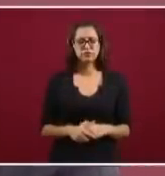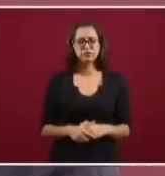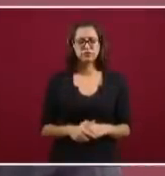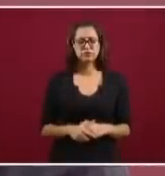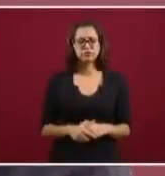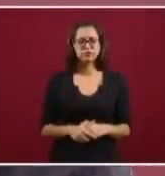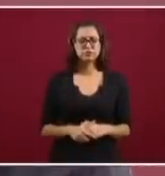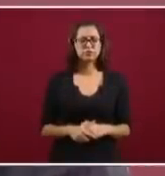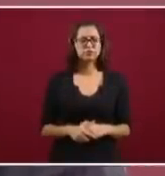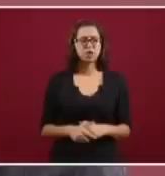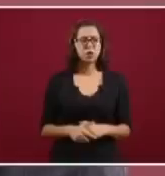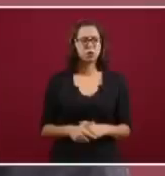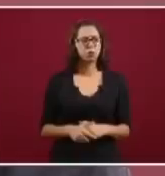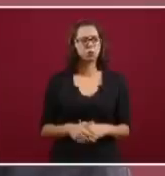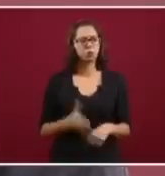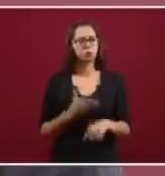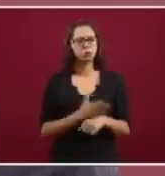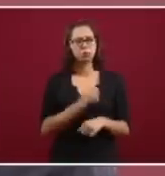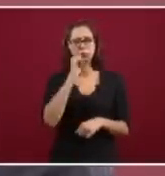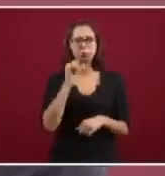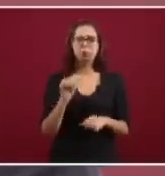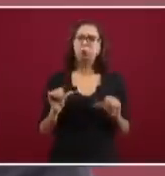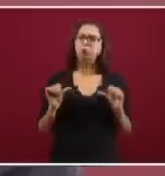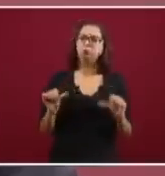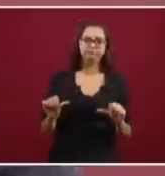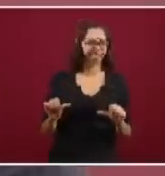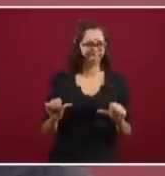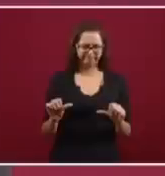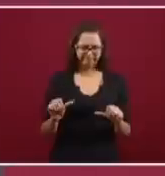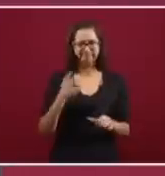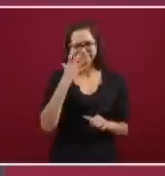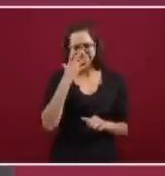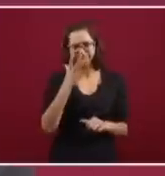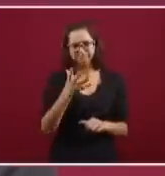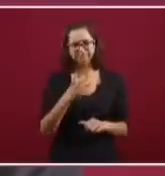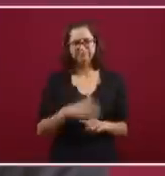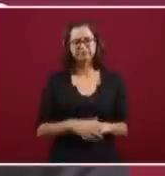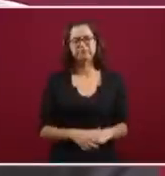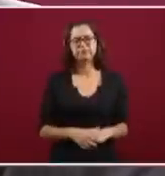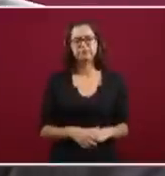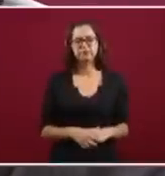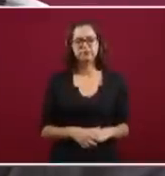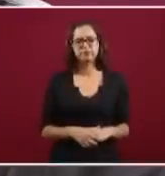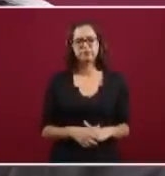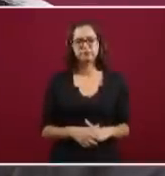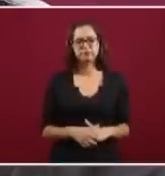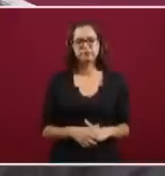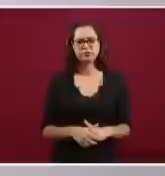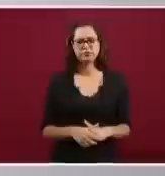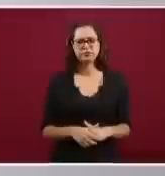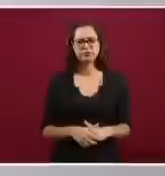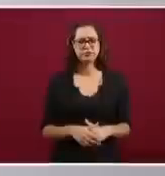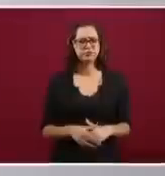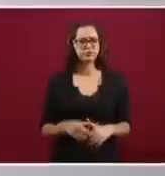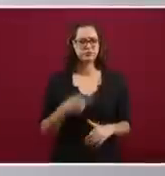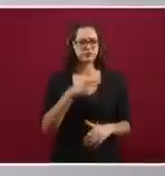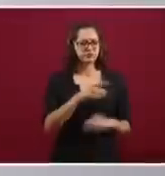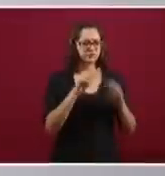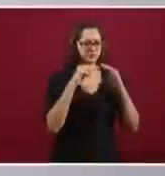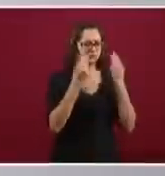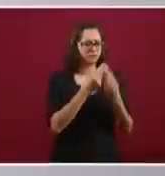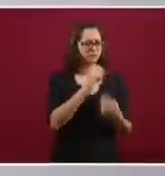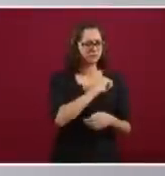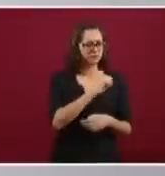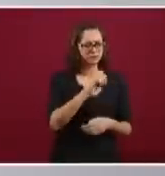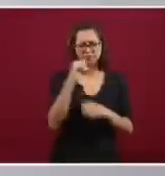el que no haya impunidad, el que no se vincule la delincuencia con la